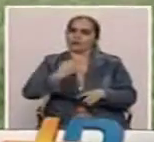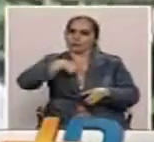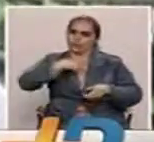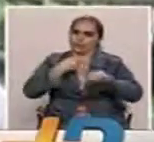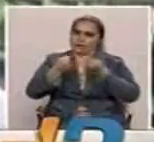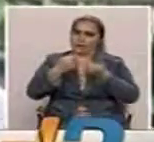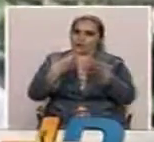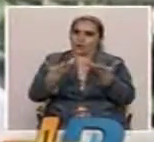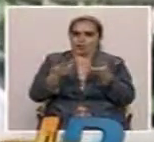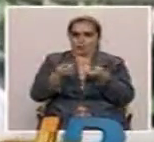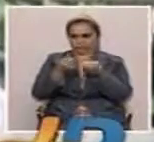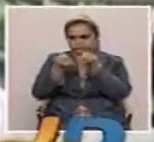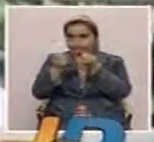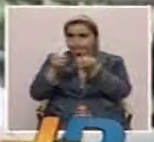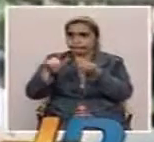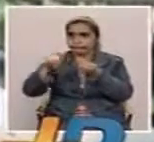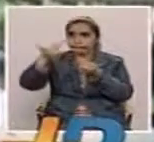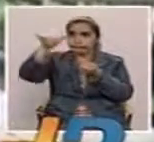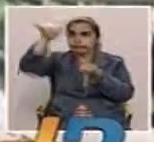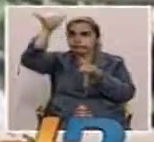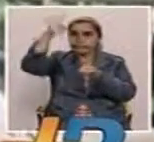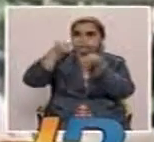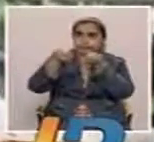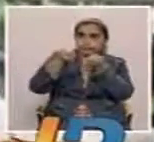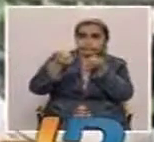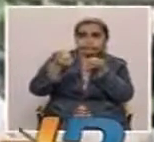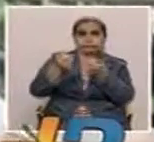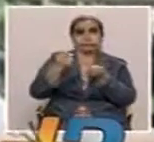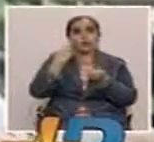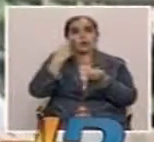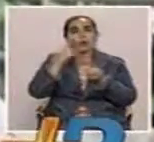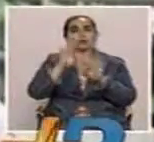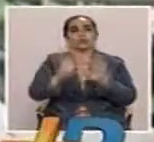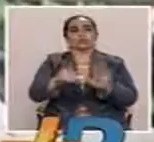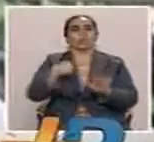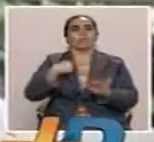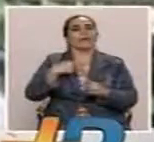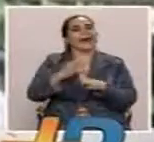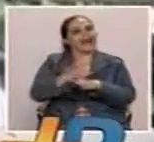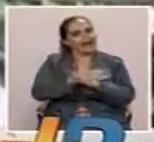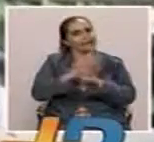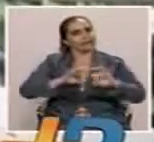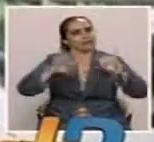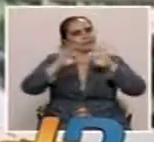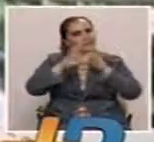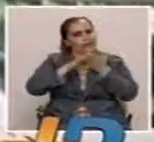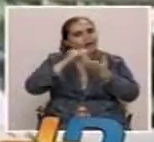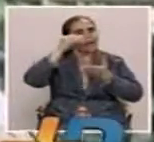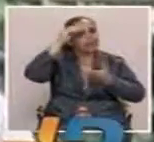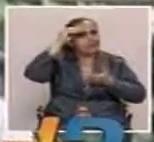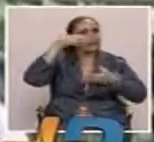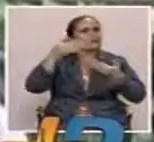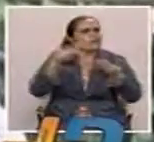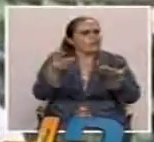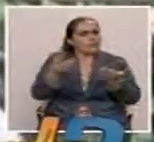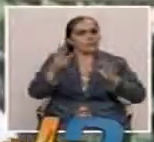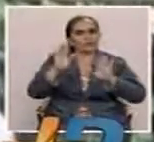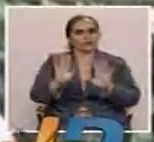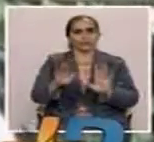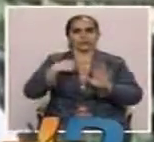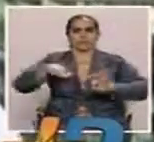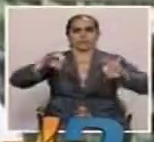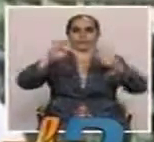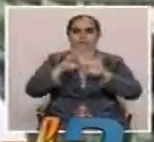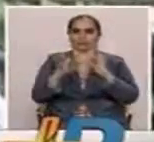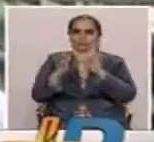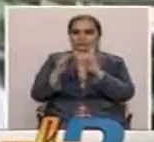segura. Intentamos que quien use estos aparatos, quien vuele estos aparatos, tenga el conocimiento necesario y lo haga dentro de unas condiciones